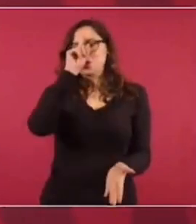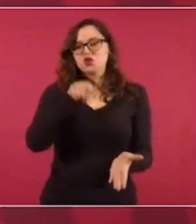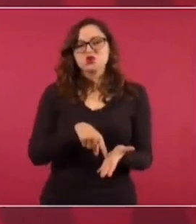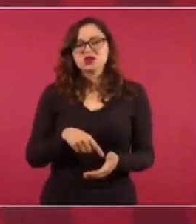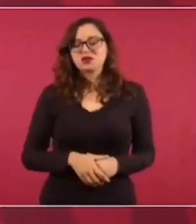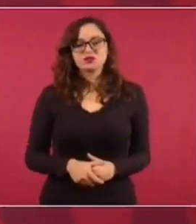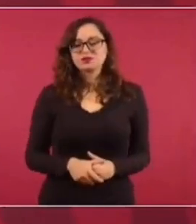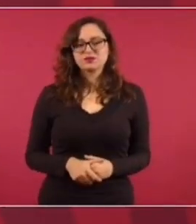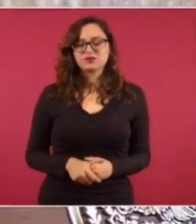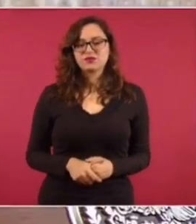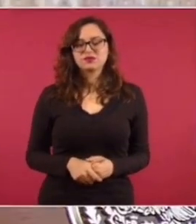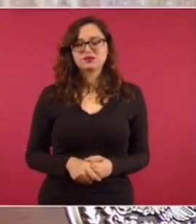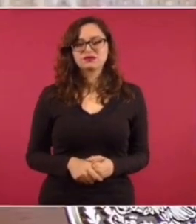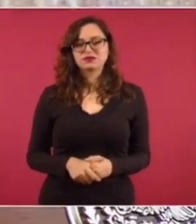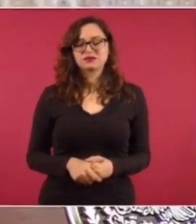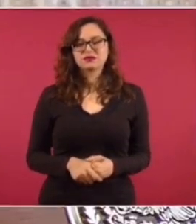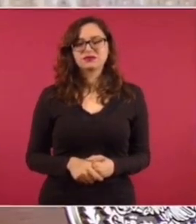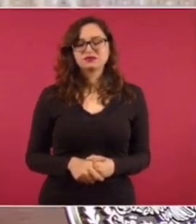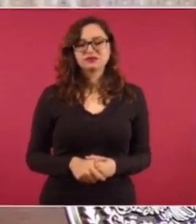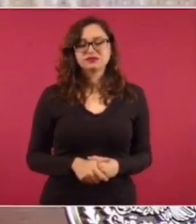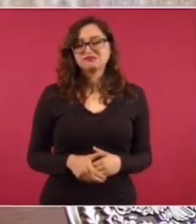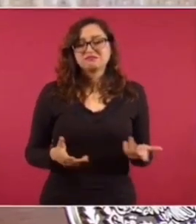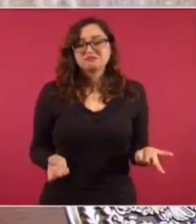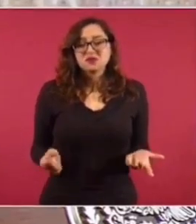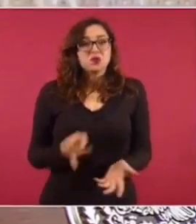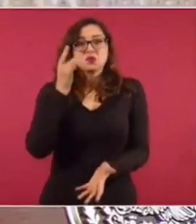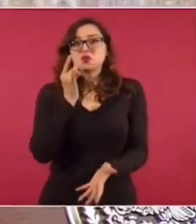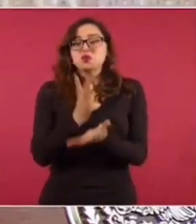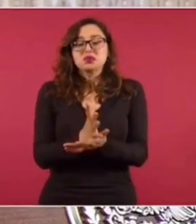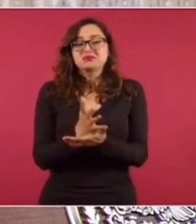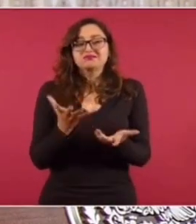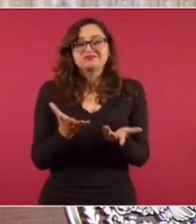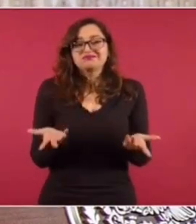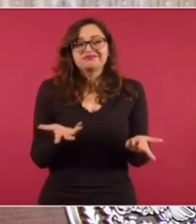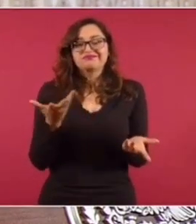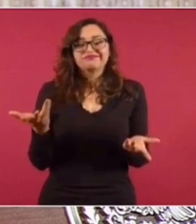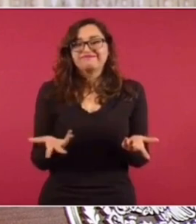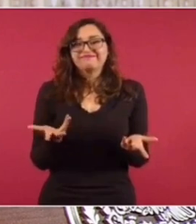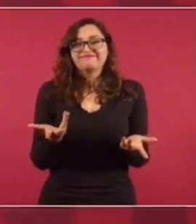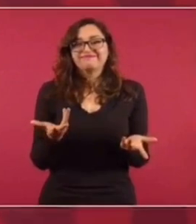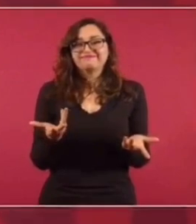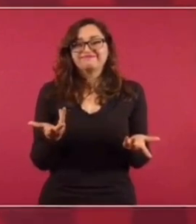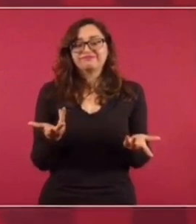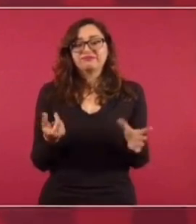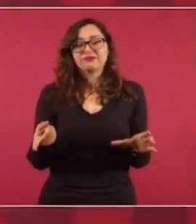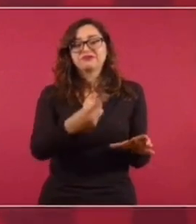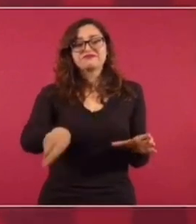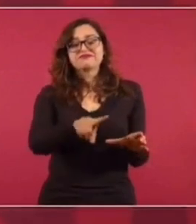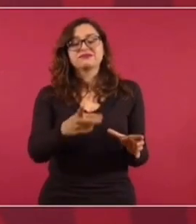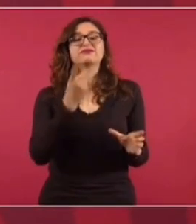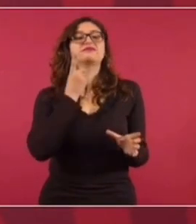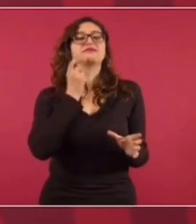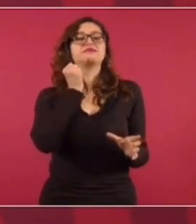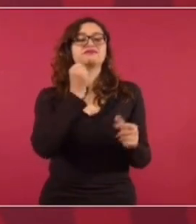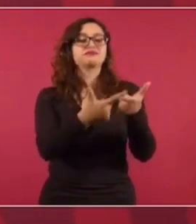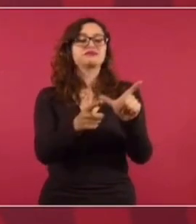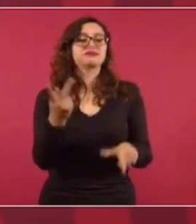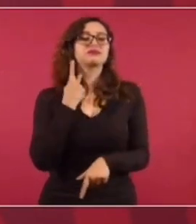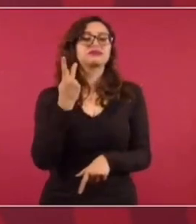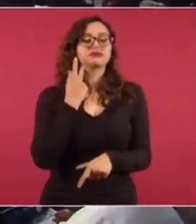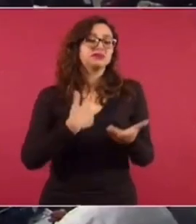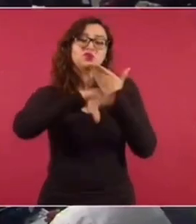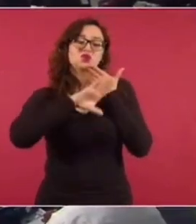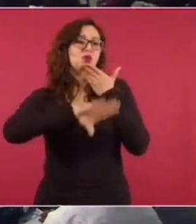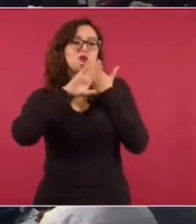la marina participar en seguridad pública. Es un asunto de legisladores y de los partidos